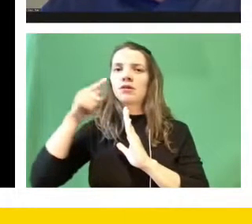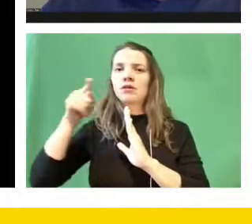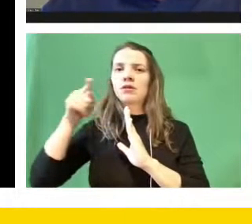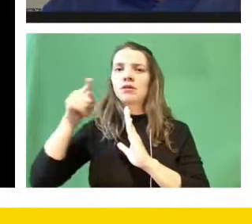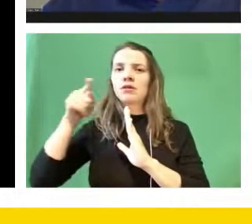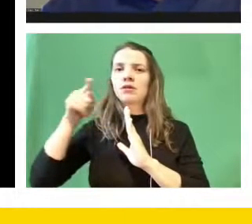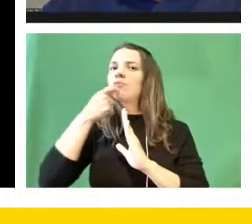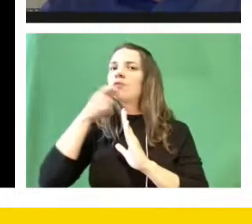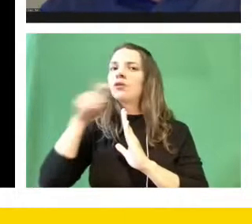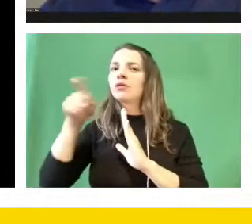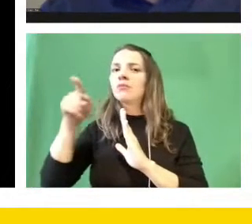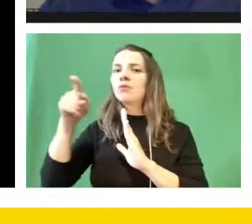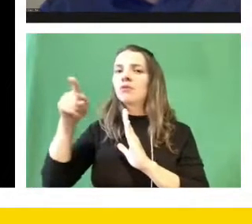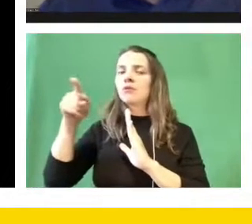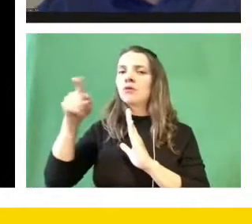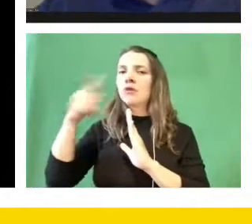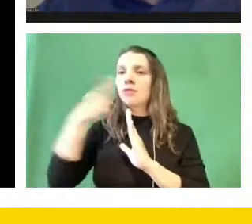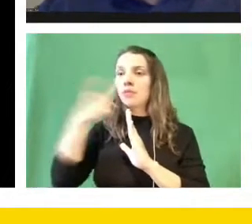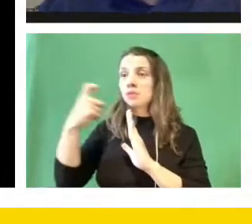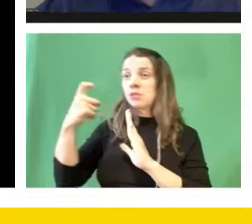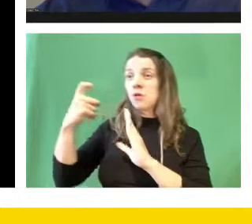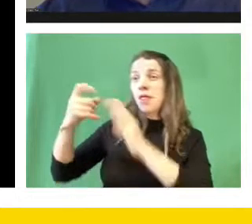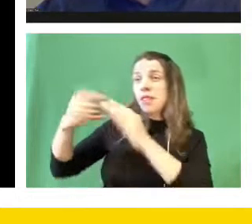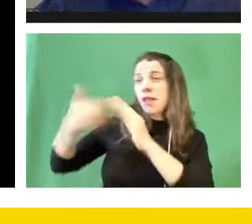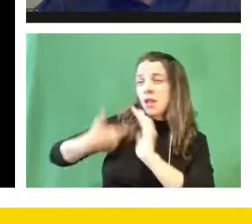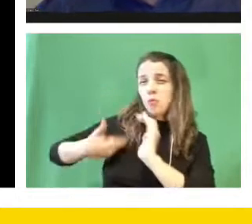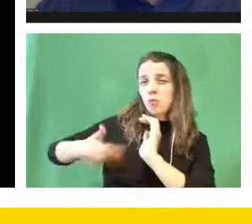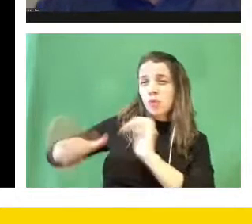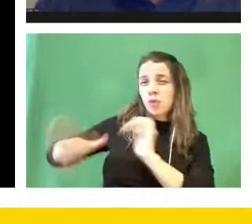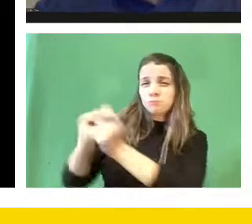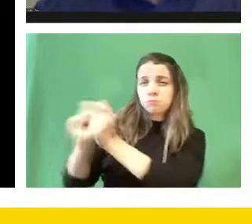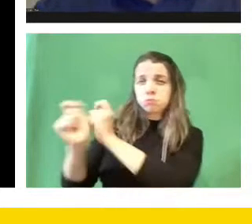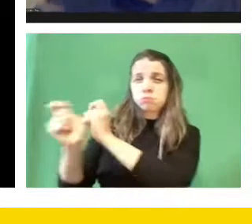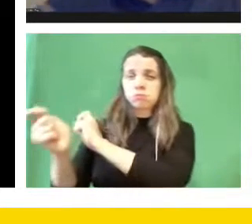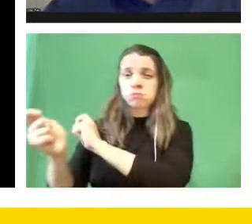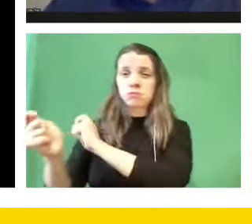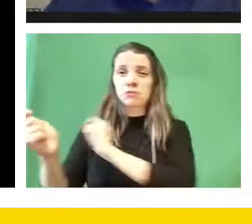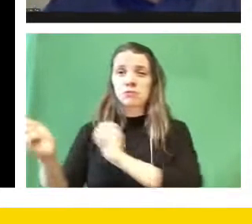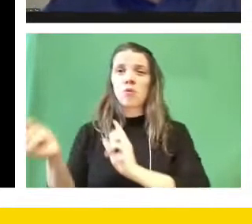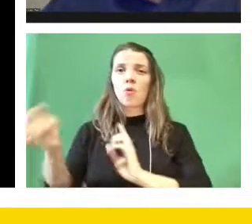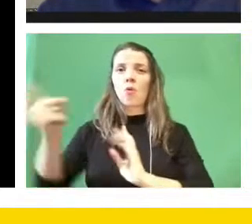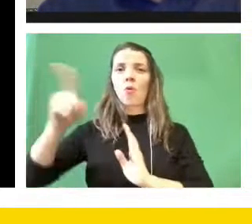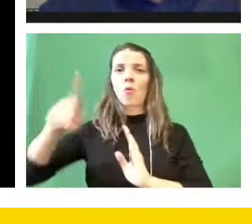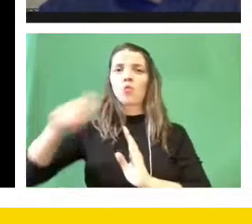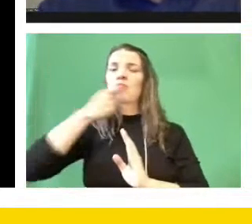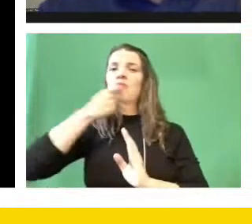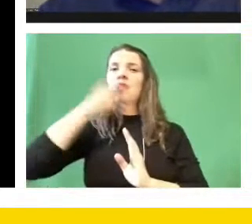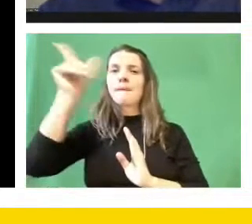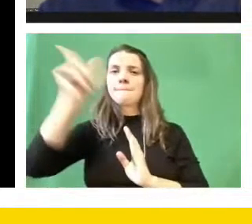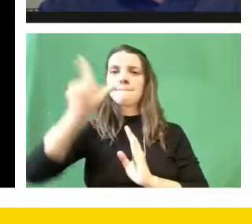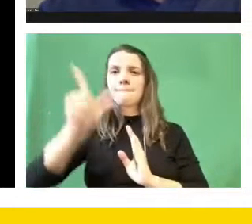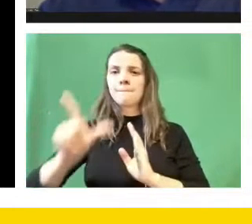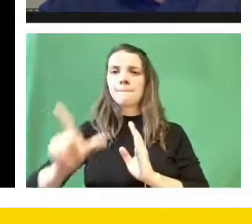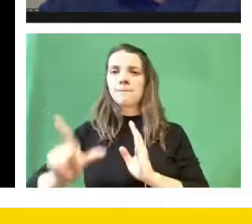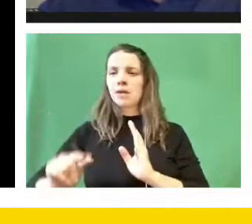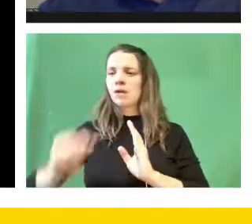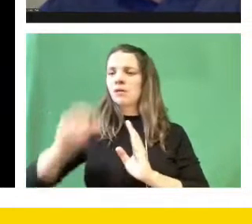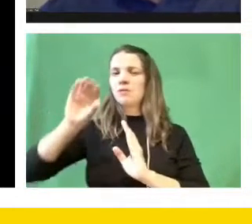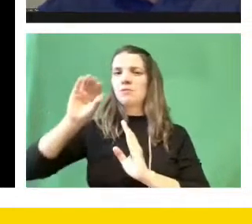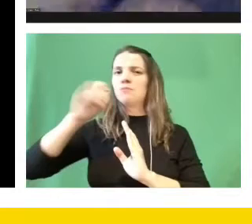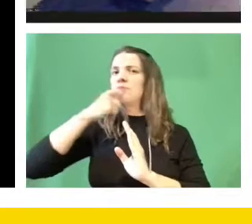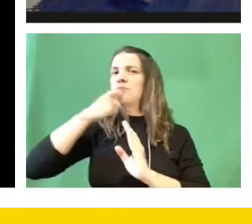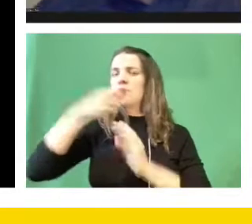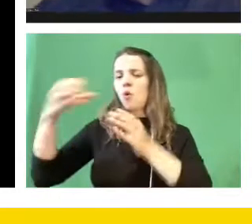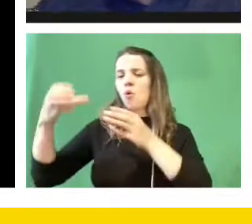Desastre. La segunda columna se refiere a los niveles que tiene el país según su división administrativa, nacional, regional,